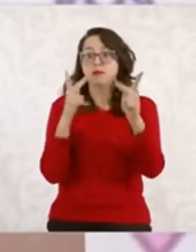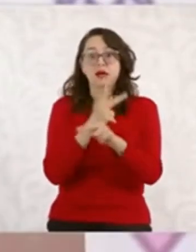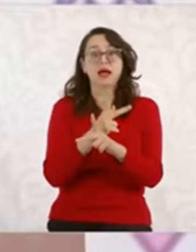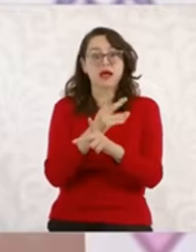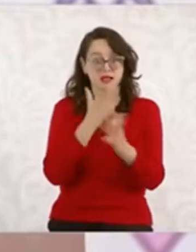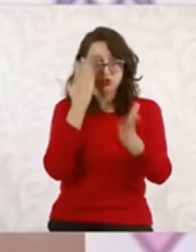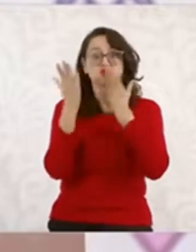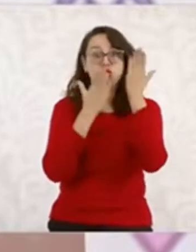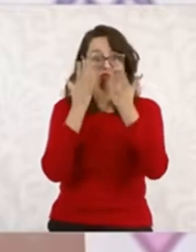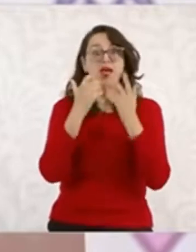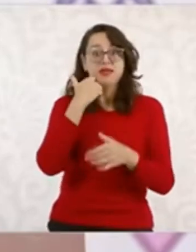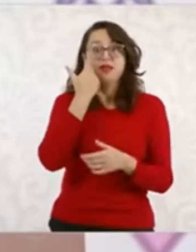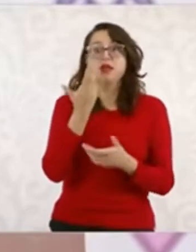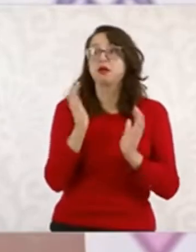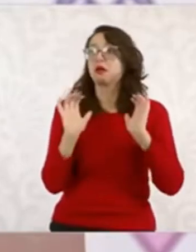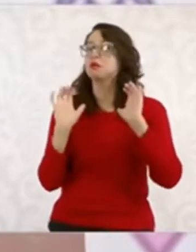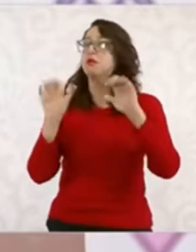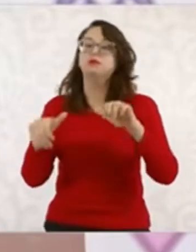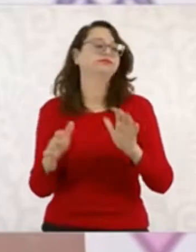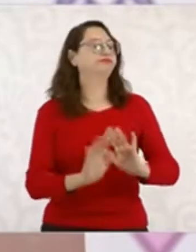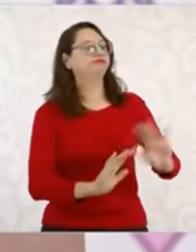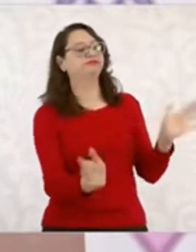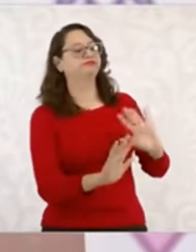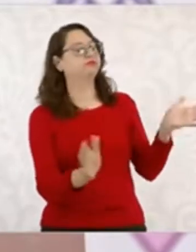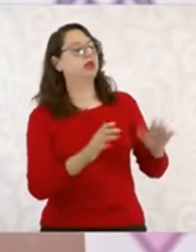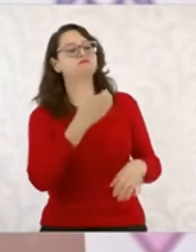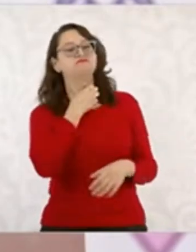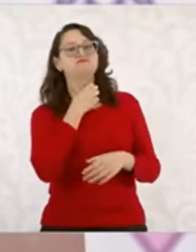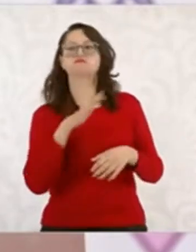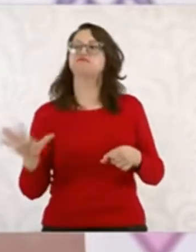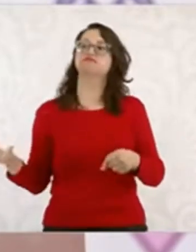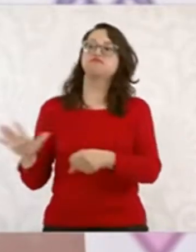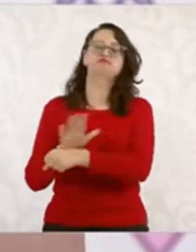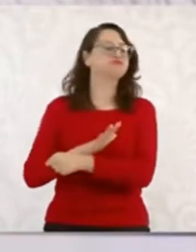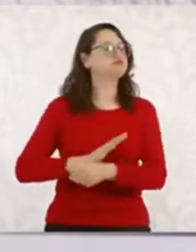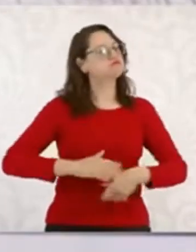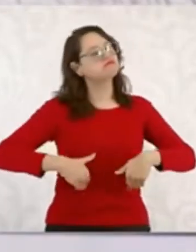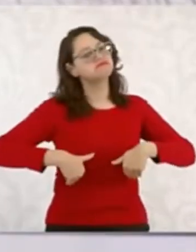preparatoria a estudiar